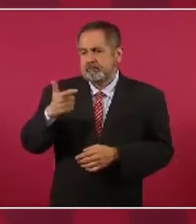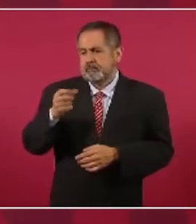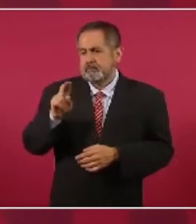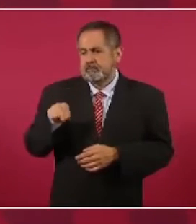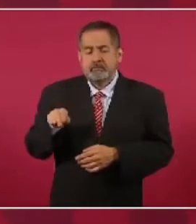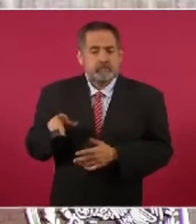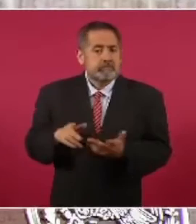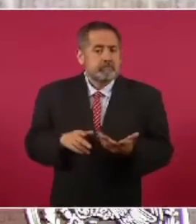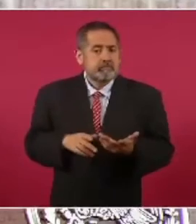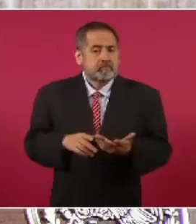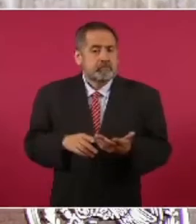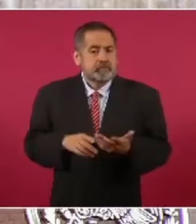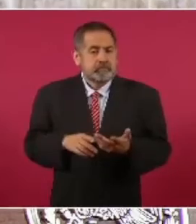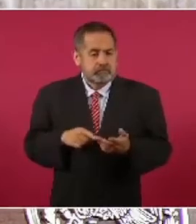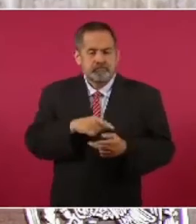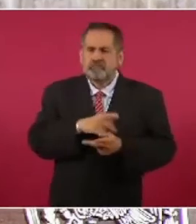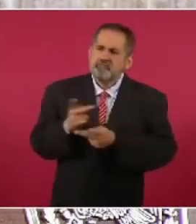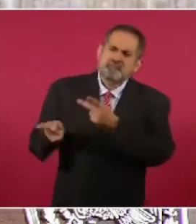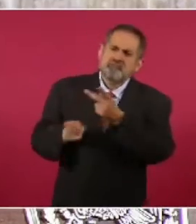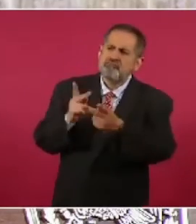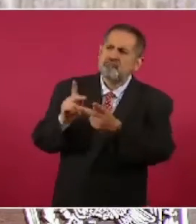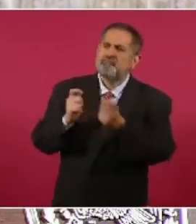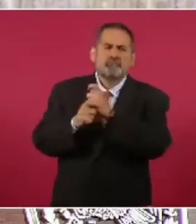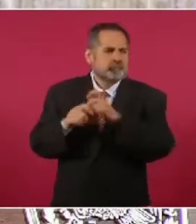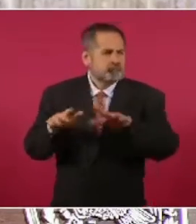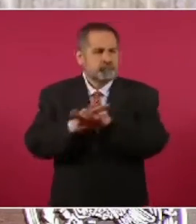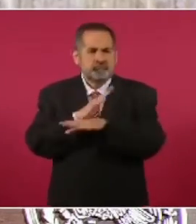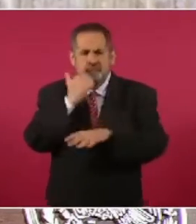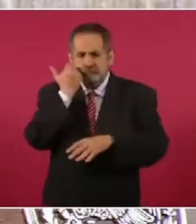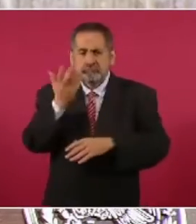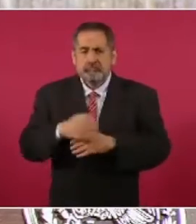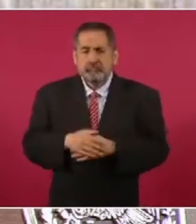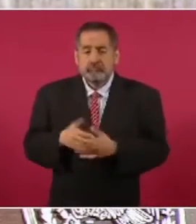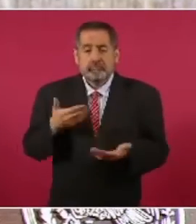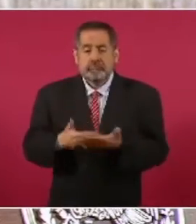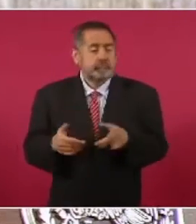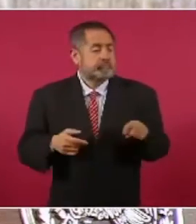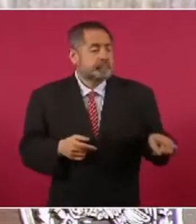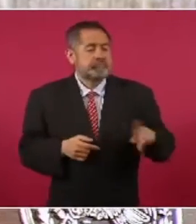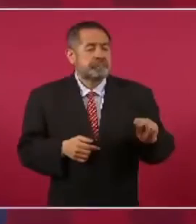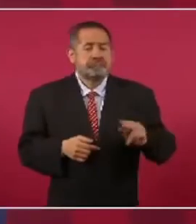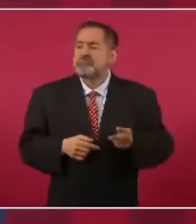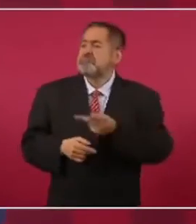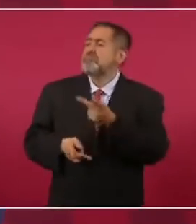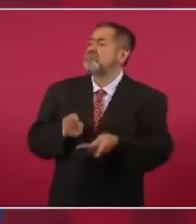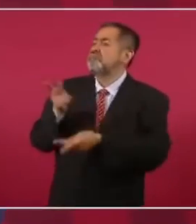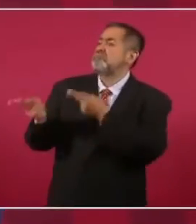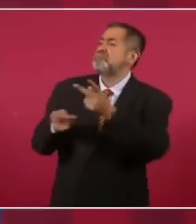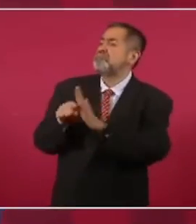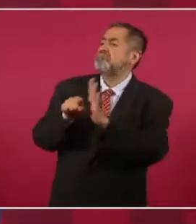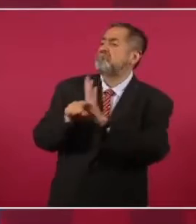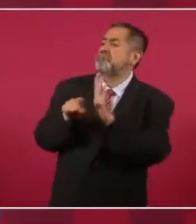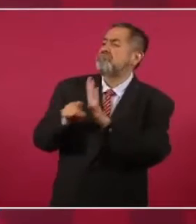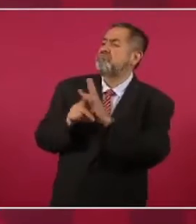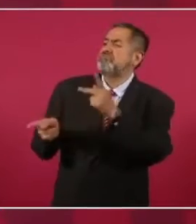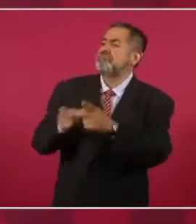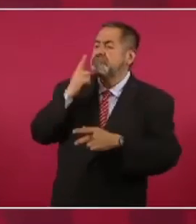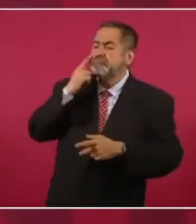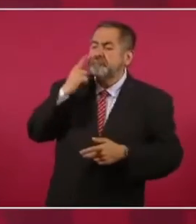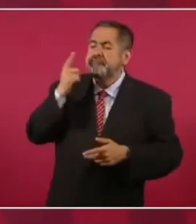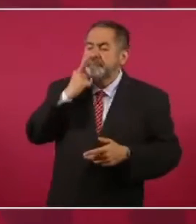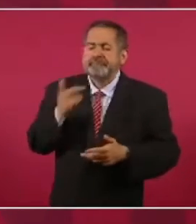Era para cuestionar, pero para transformar su periodismo. Acá no, puro cuestionamiento. Es